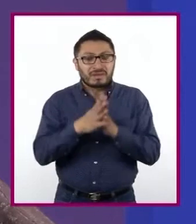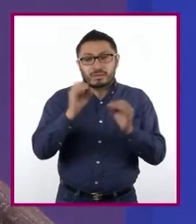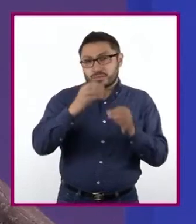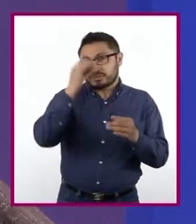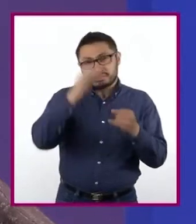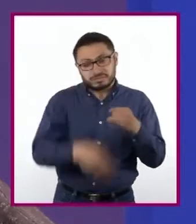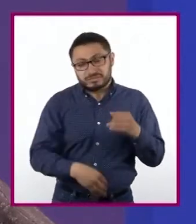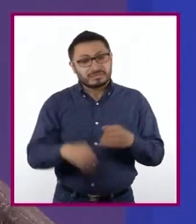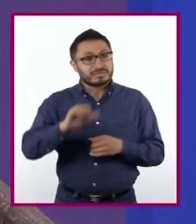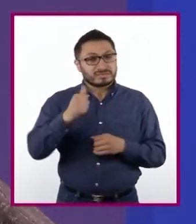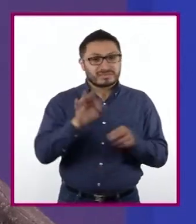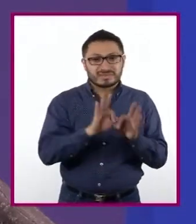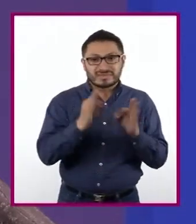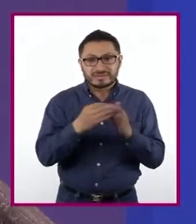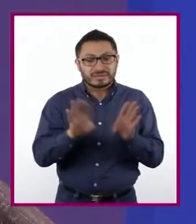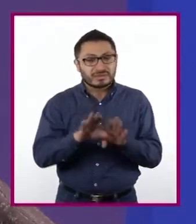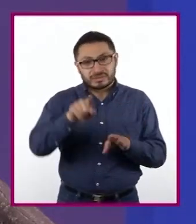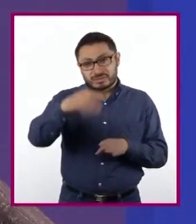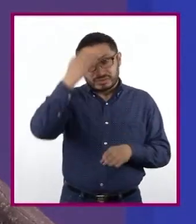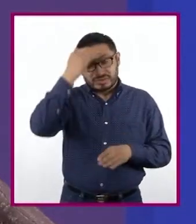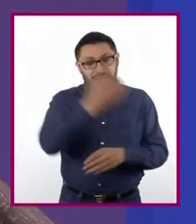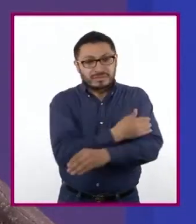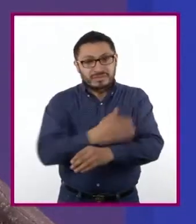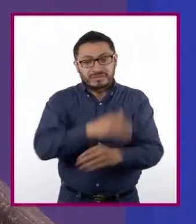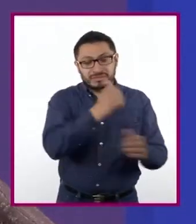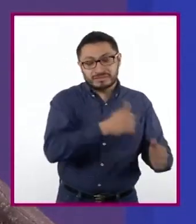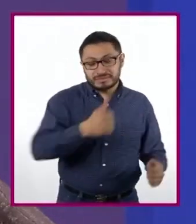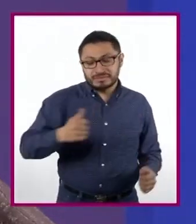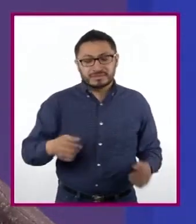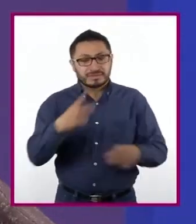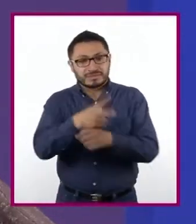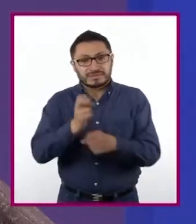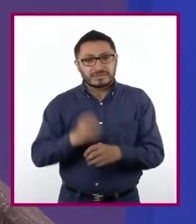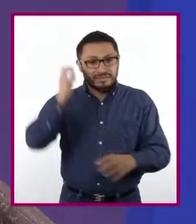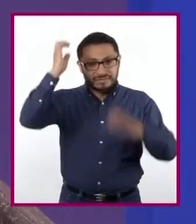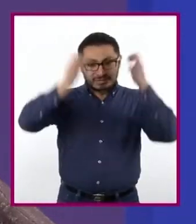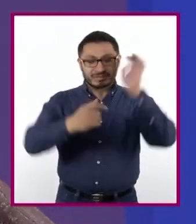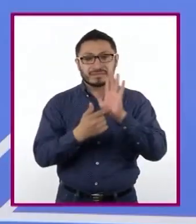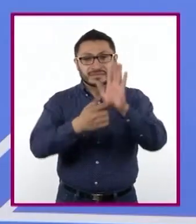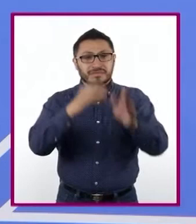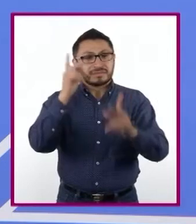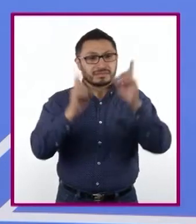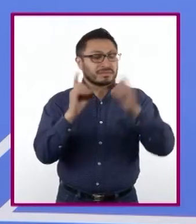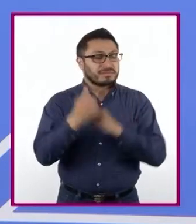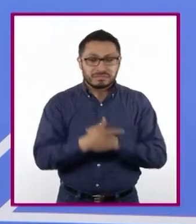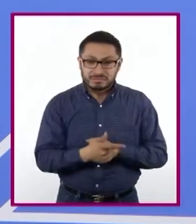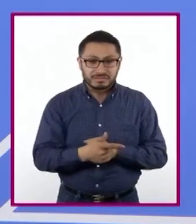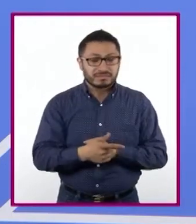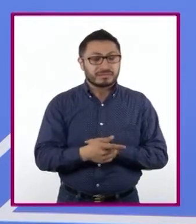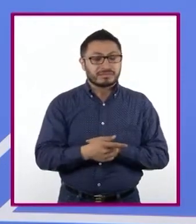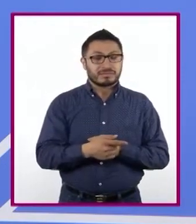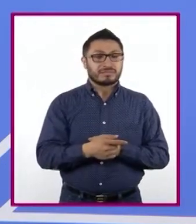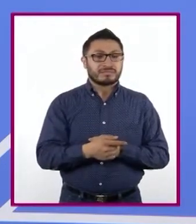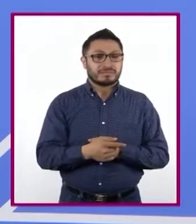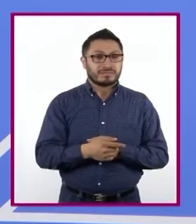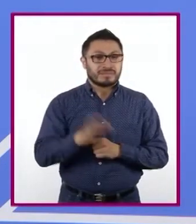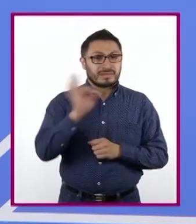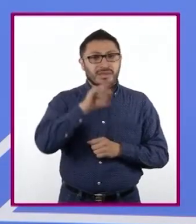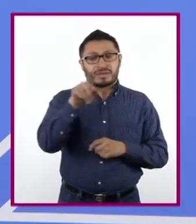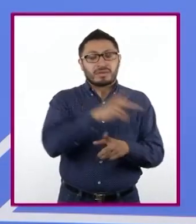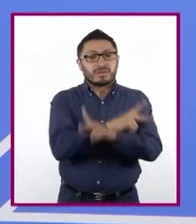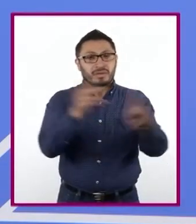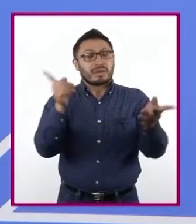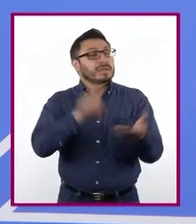Otra opción sería que al conocer a sus compañeros los inviten a exponer alguna duda. Si forman parte de la